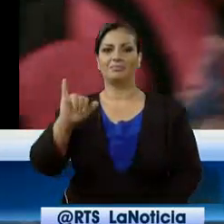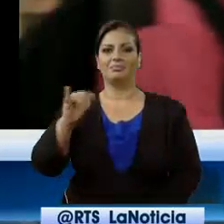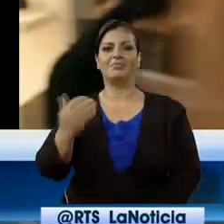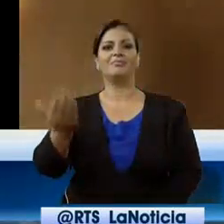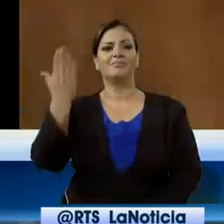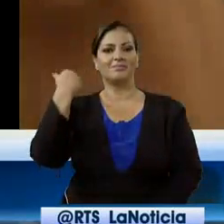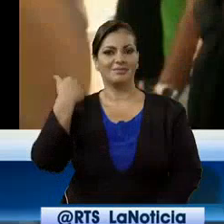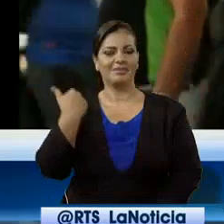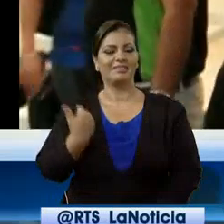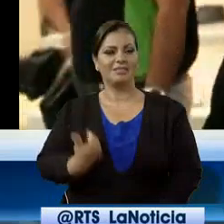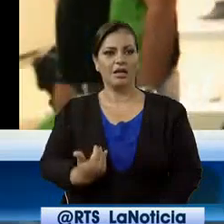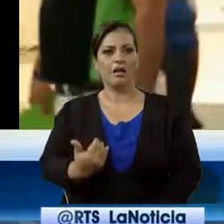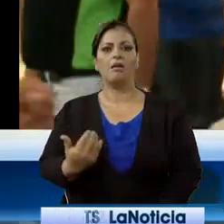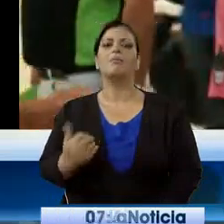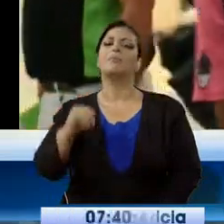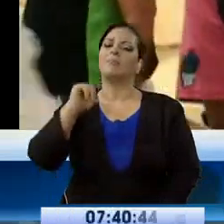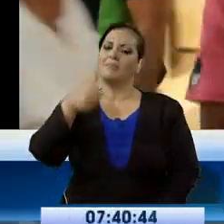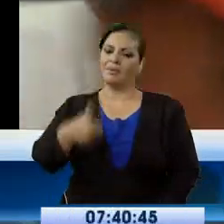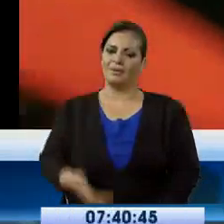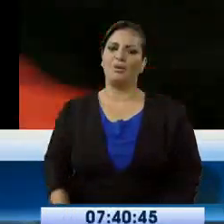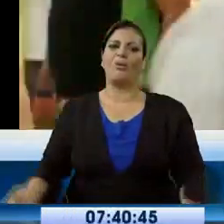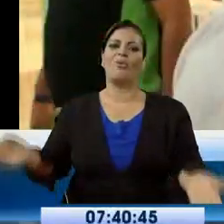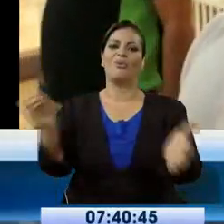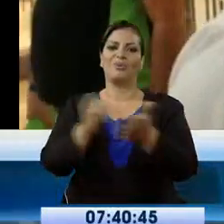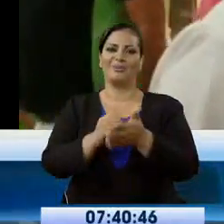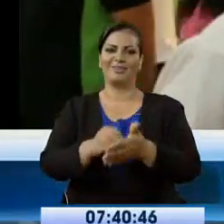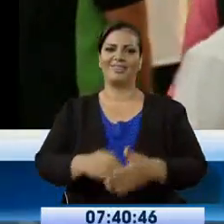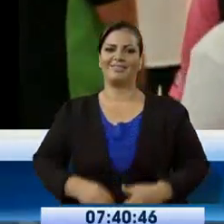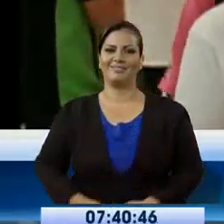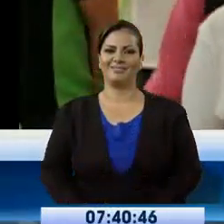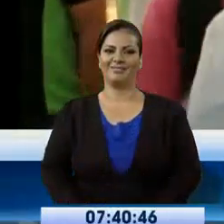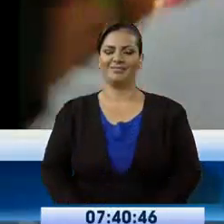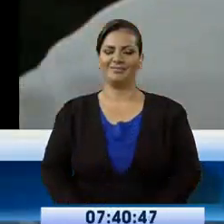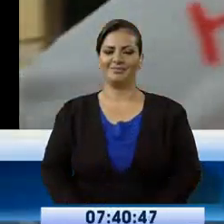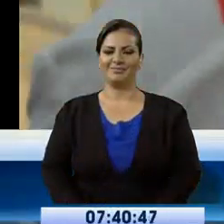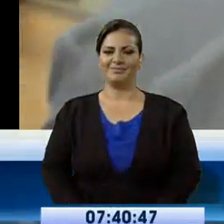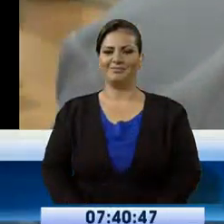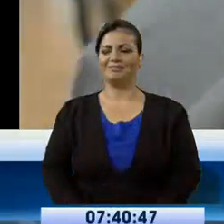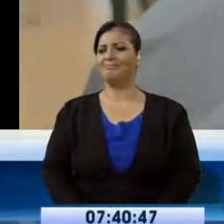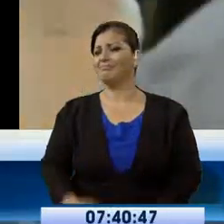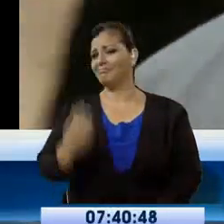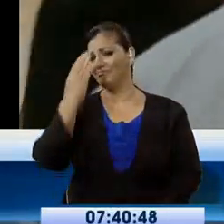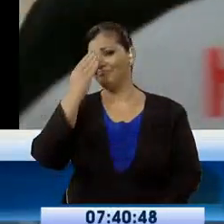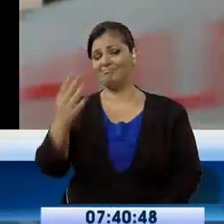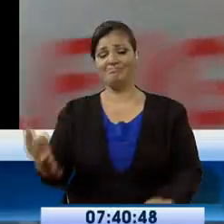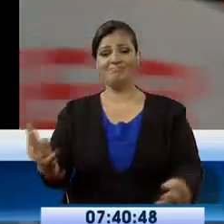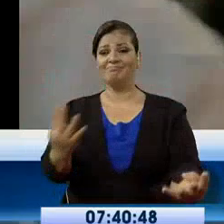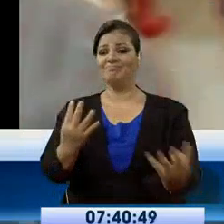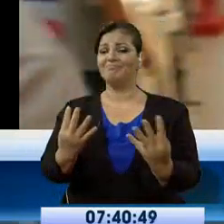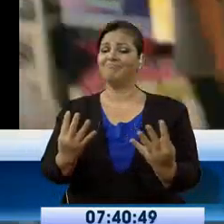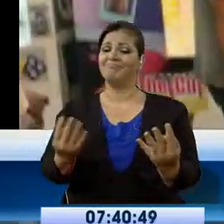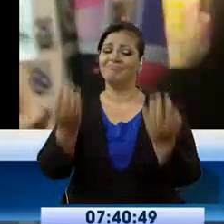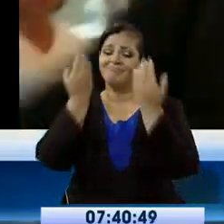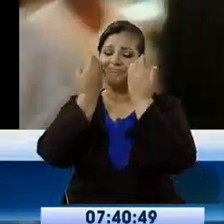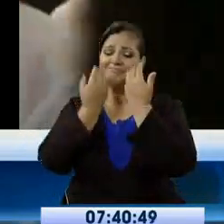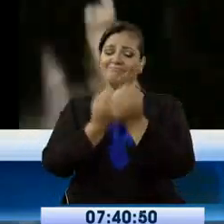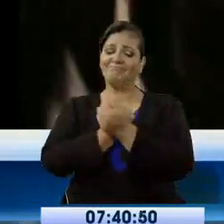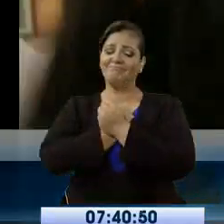ustedes y poder recibir ese cariño que es el que nos tiene vivos cada mañana. Claro, directamente.